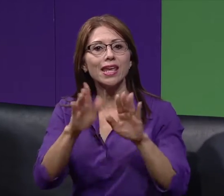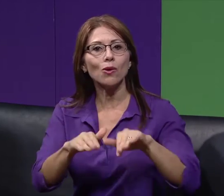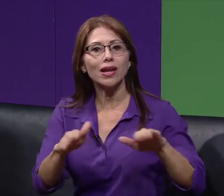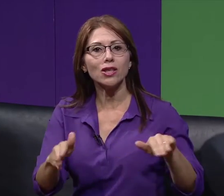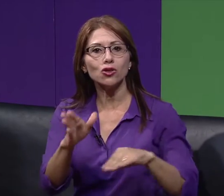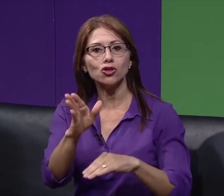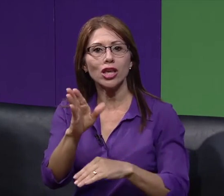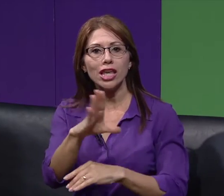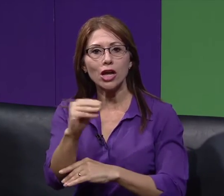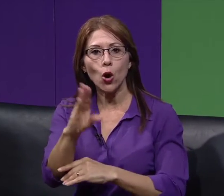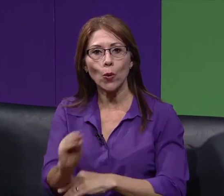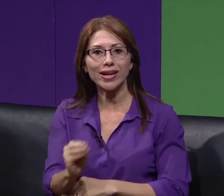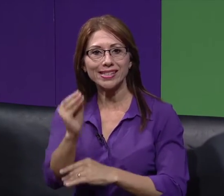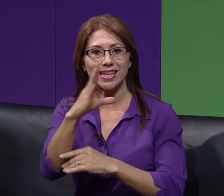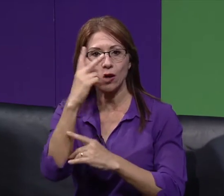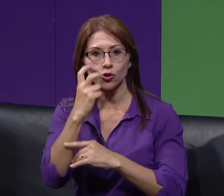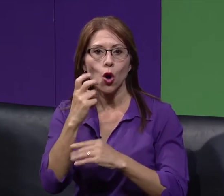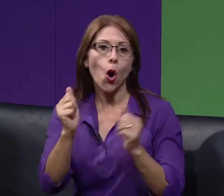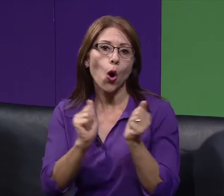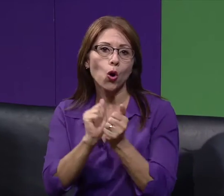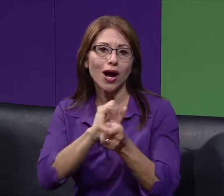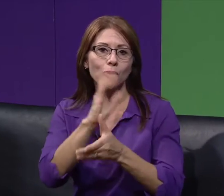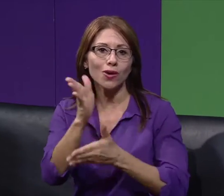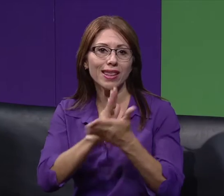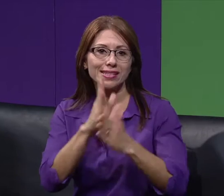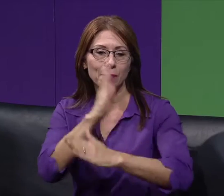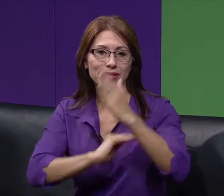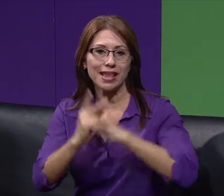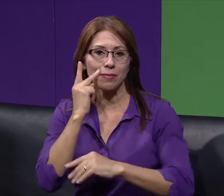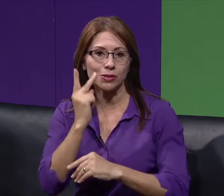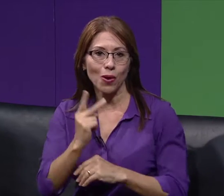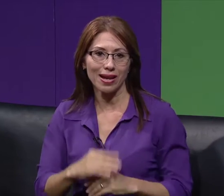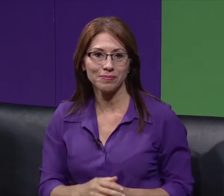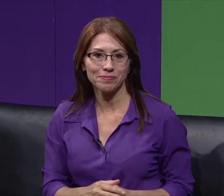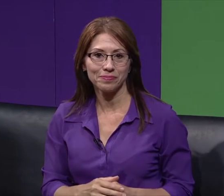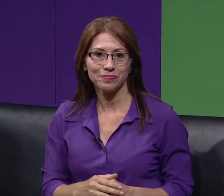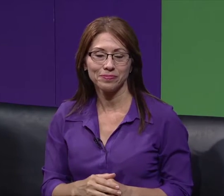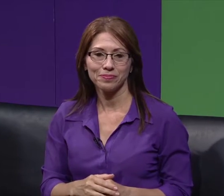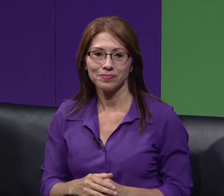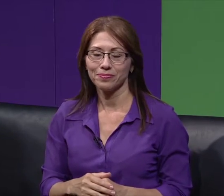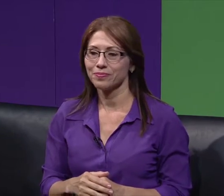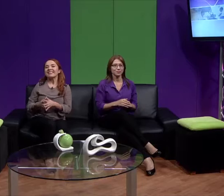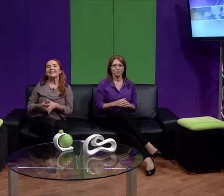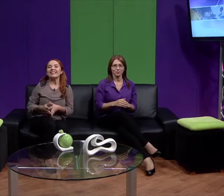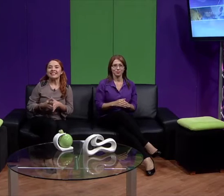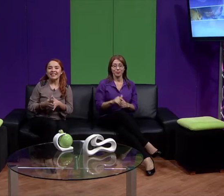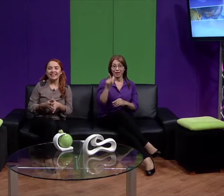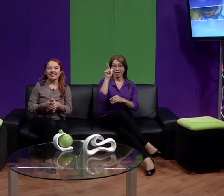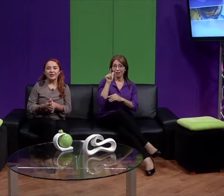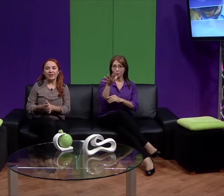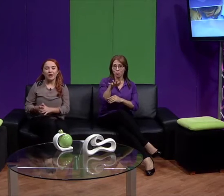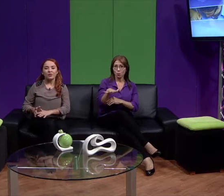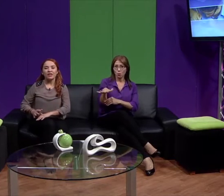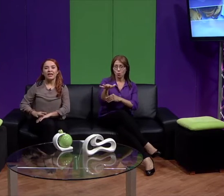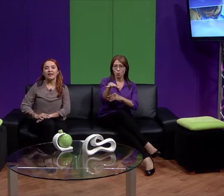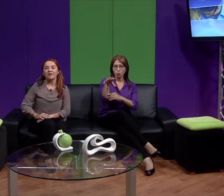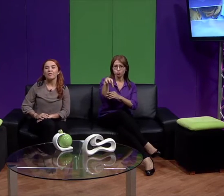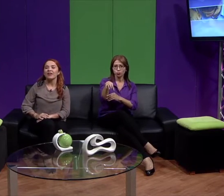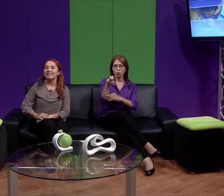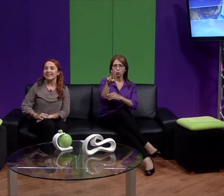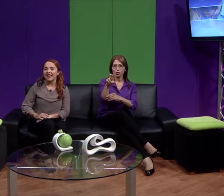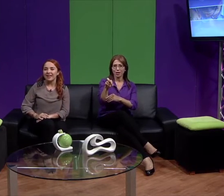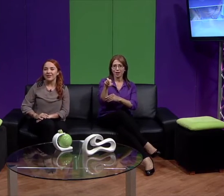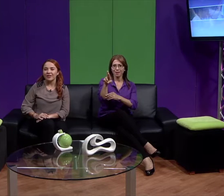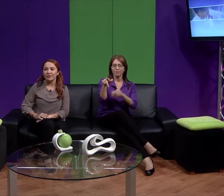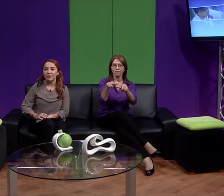dirigido a niños y jóvenes ciegos o con alguna discapacidad visual. La sede del Atlántico de la UCR